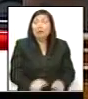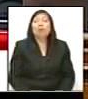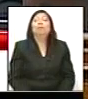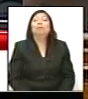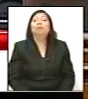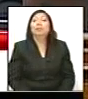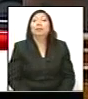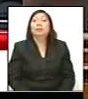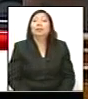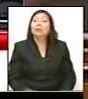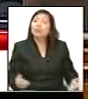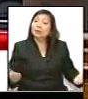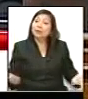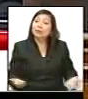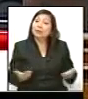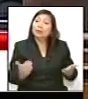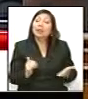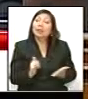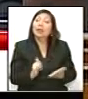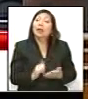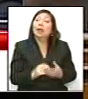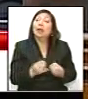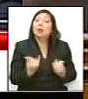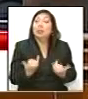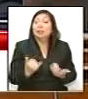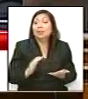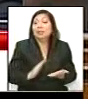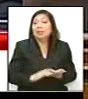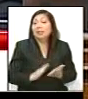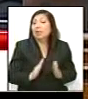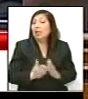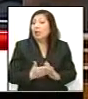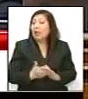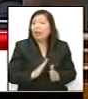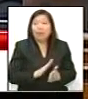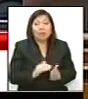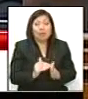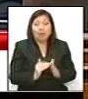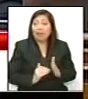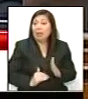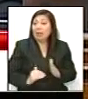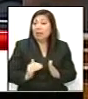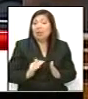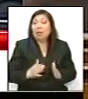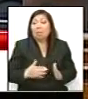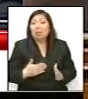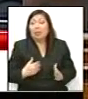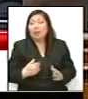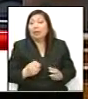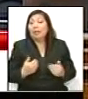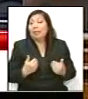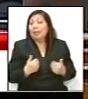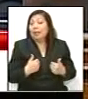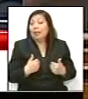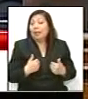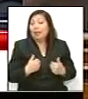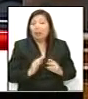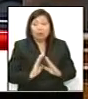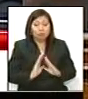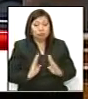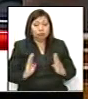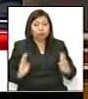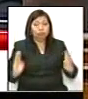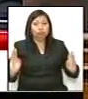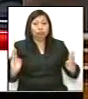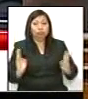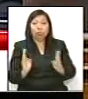presidente, impulsaría que esas comunidades pobres y altoandinas puedan tener un corredor